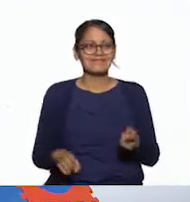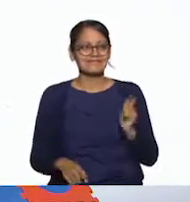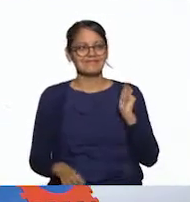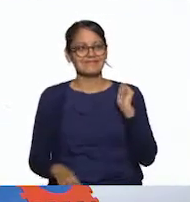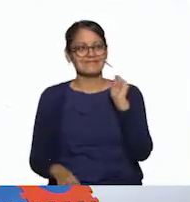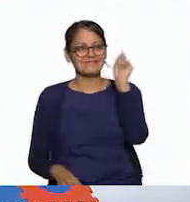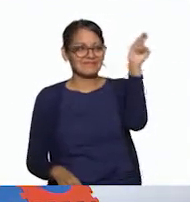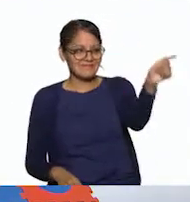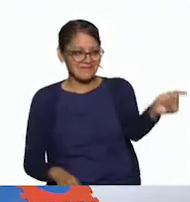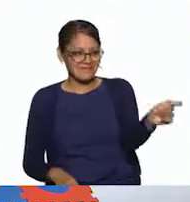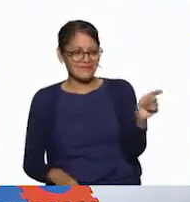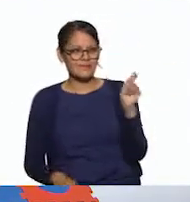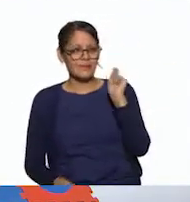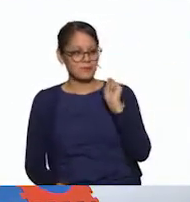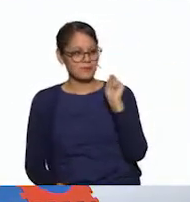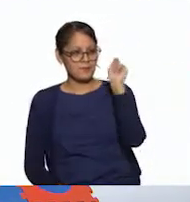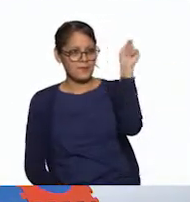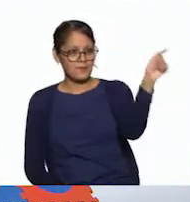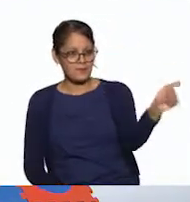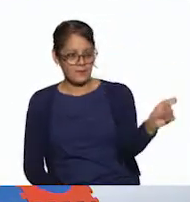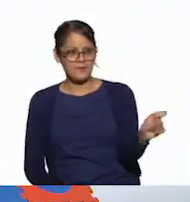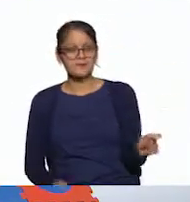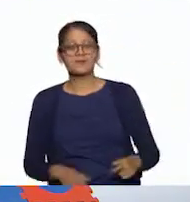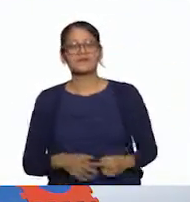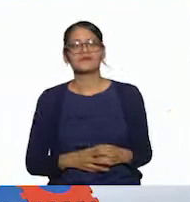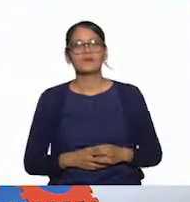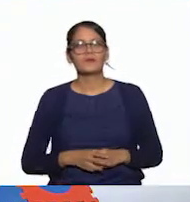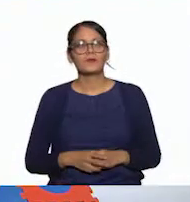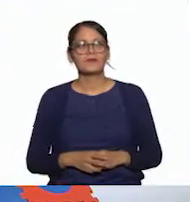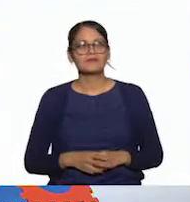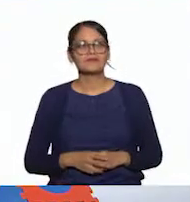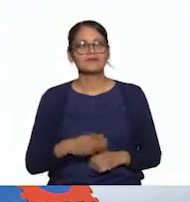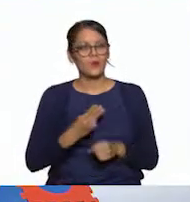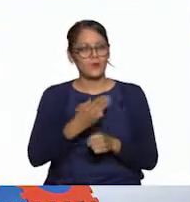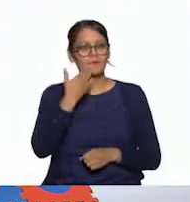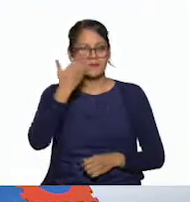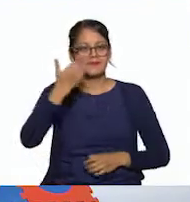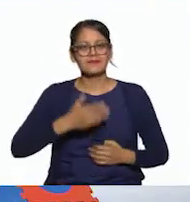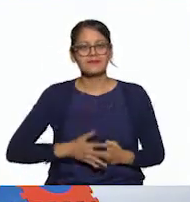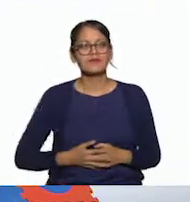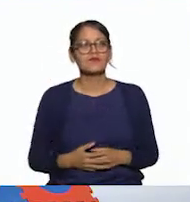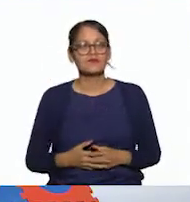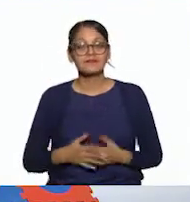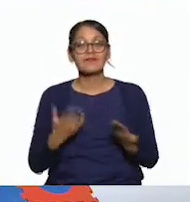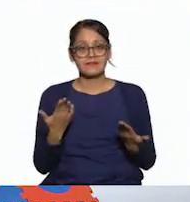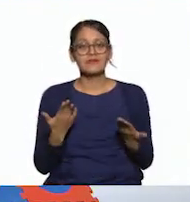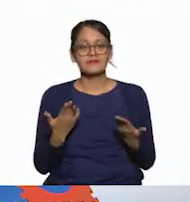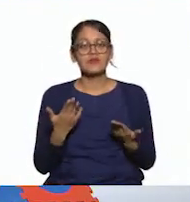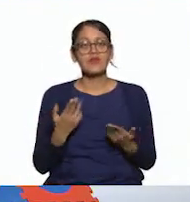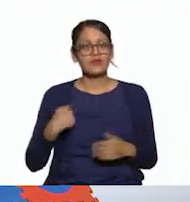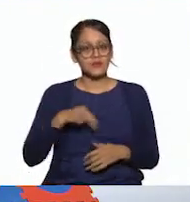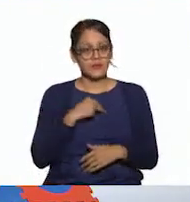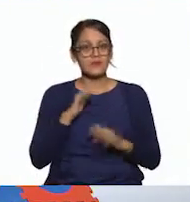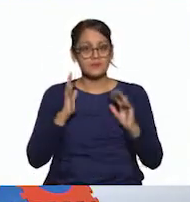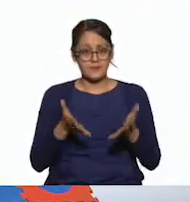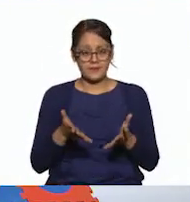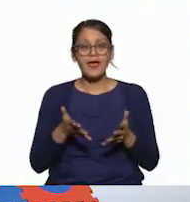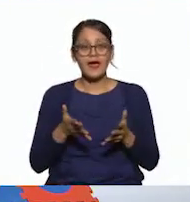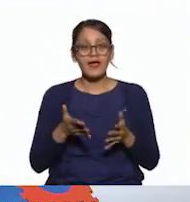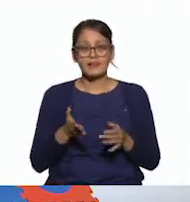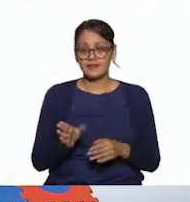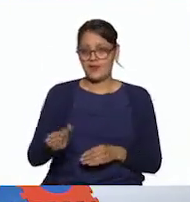izquierda. Diagonal, diagonal adelante, izquierda. Ahí muy está. Bien. Y así como encontramos las